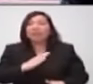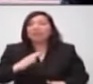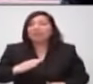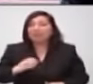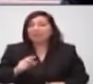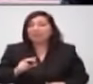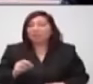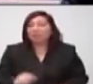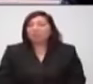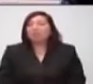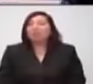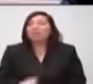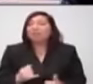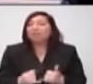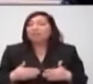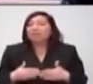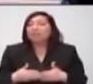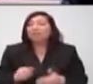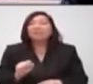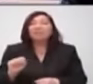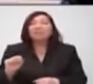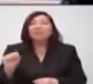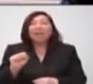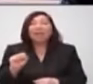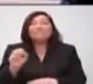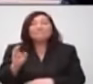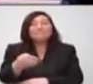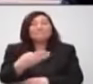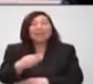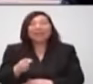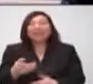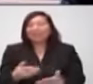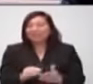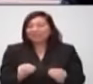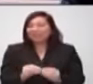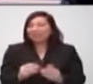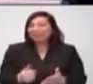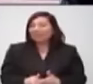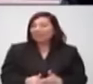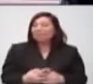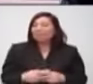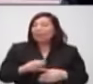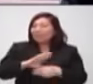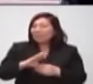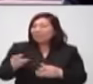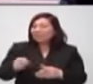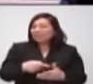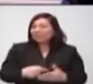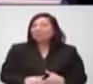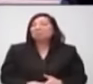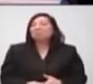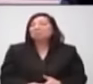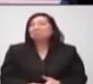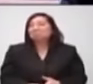que termina en el límite de San Miguel, pero no tiene continuidad. Ya se vienen realizando los estudios en estos momentos y próximamente